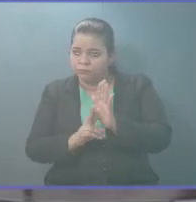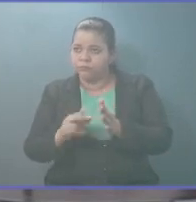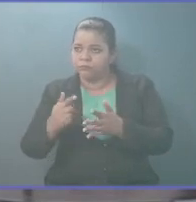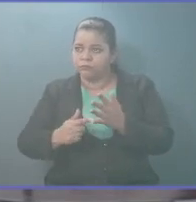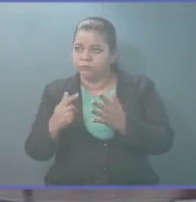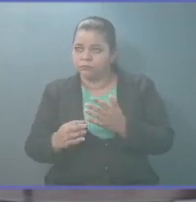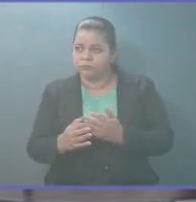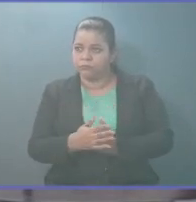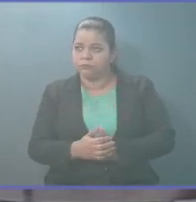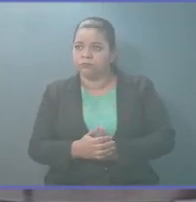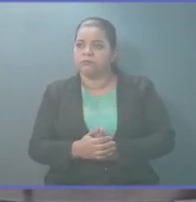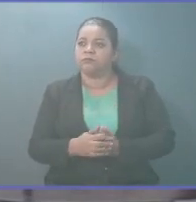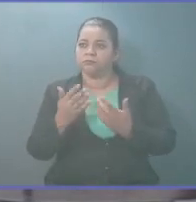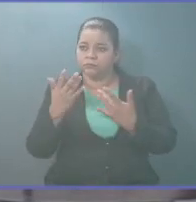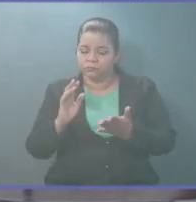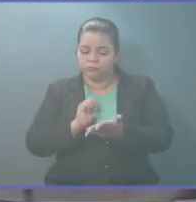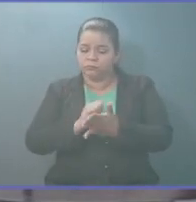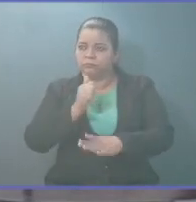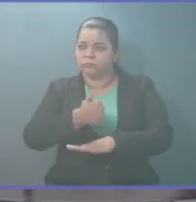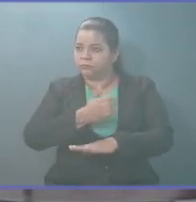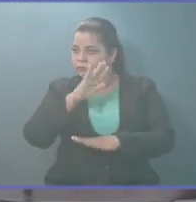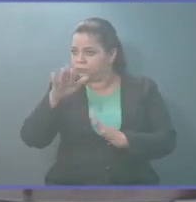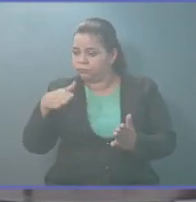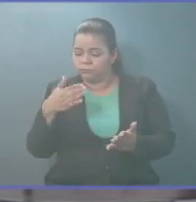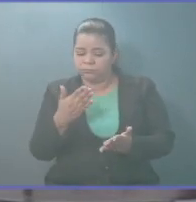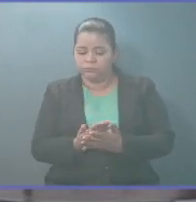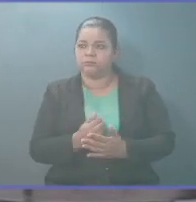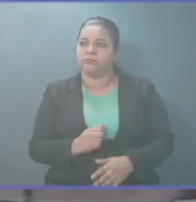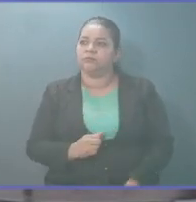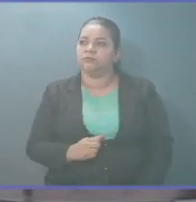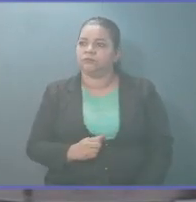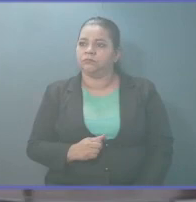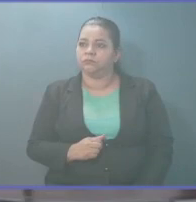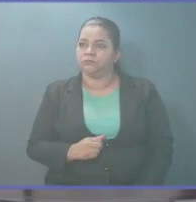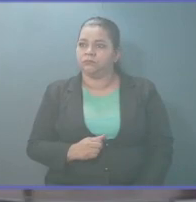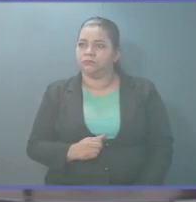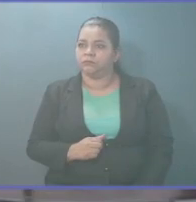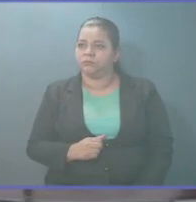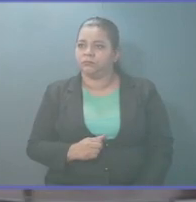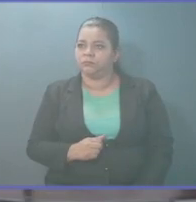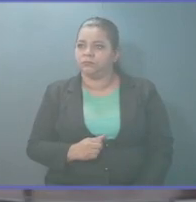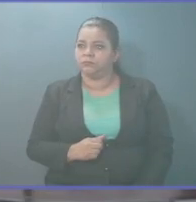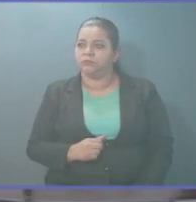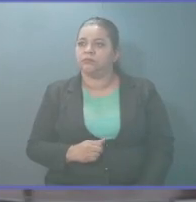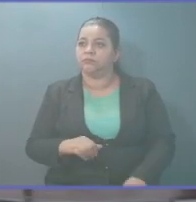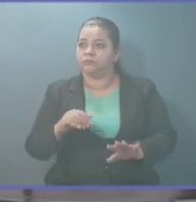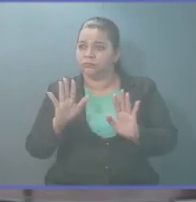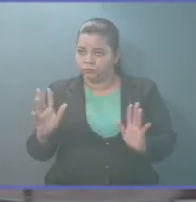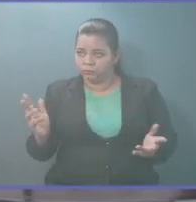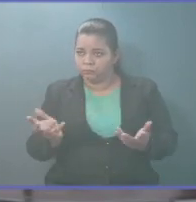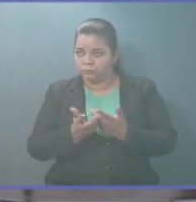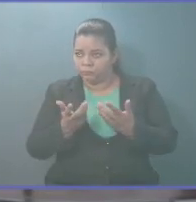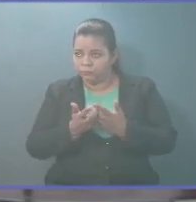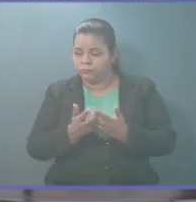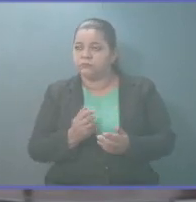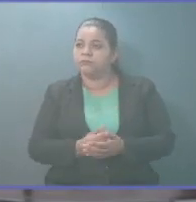se ahí se establecerían todas las disposiciones. Así que, colegas, yo